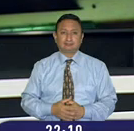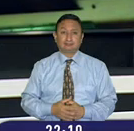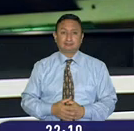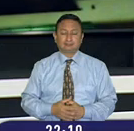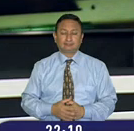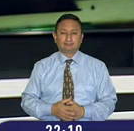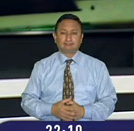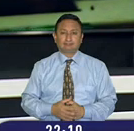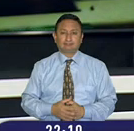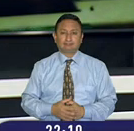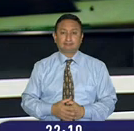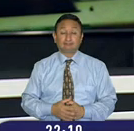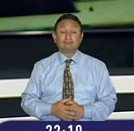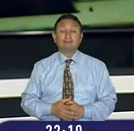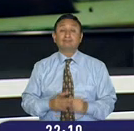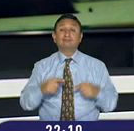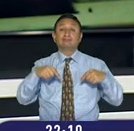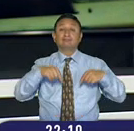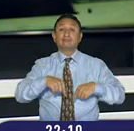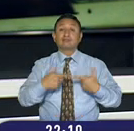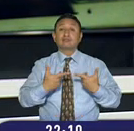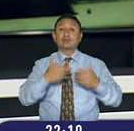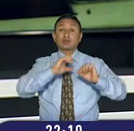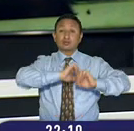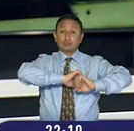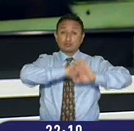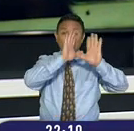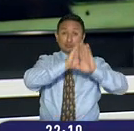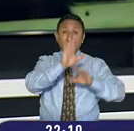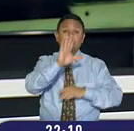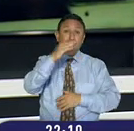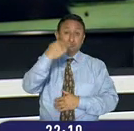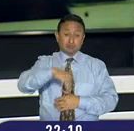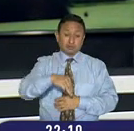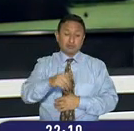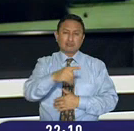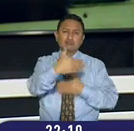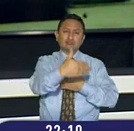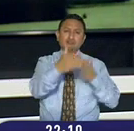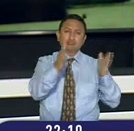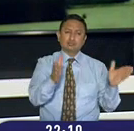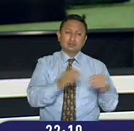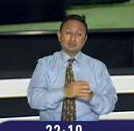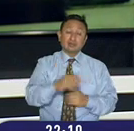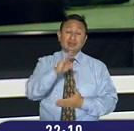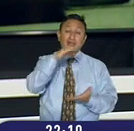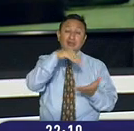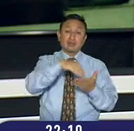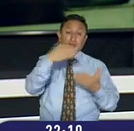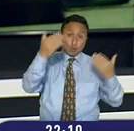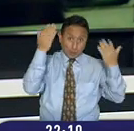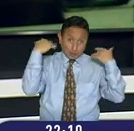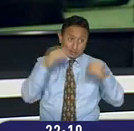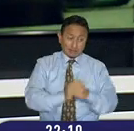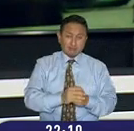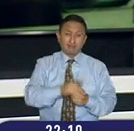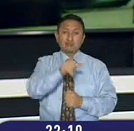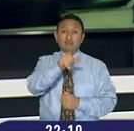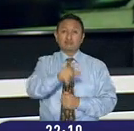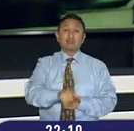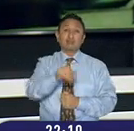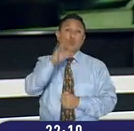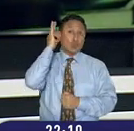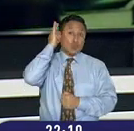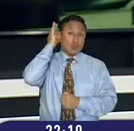El femicidio se registró en la madrugada de este miércoles en un departamento ubicado en el centro de Guayaquil. La mujer había discutido con